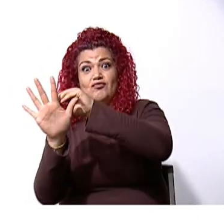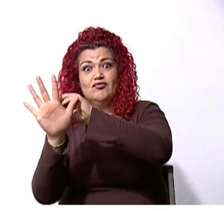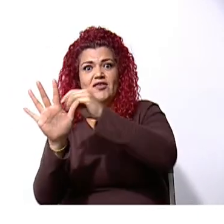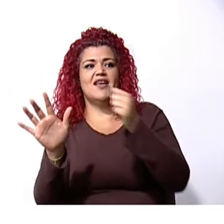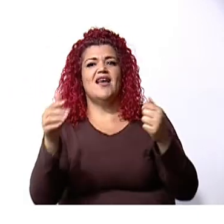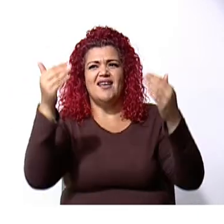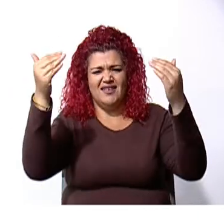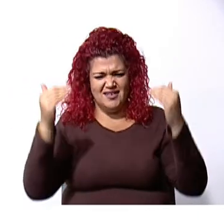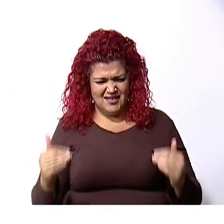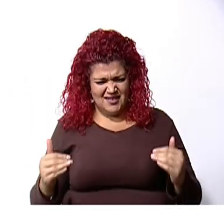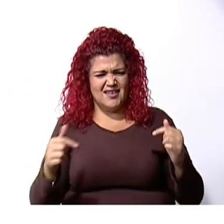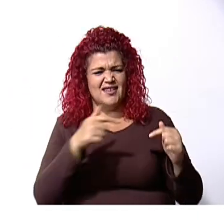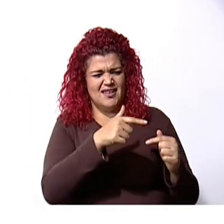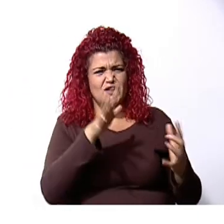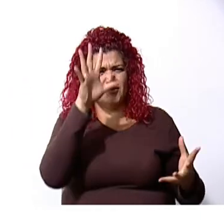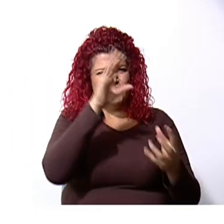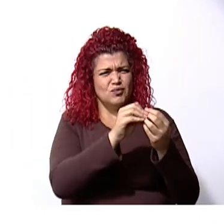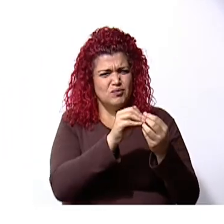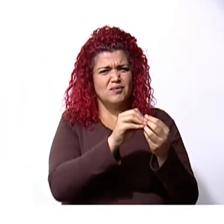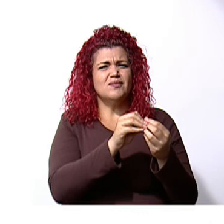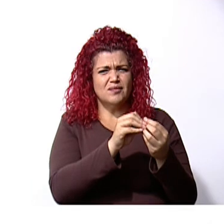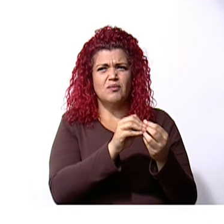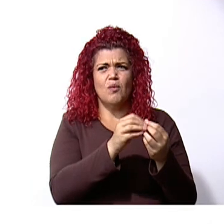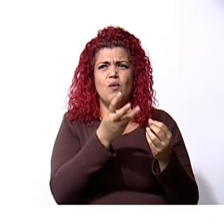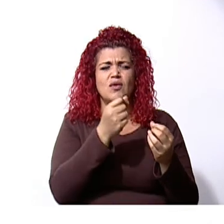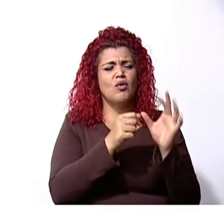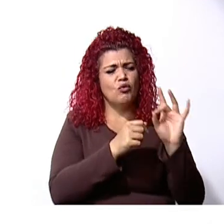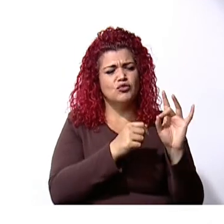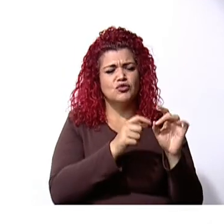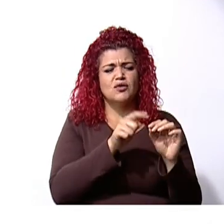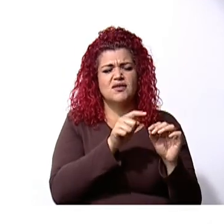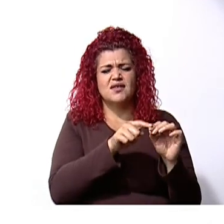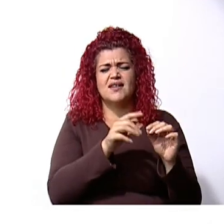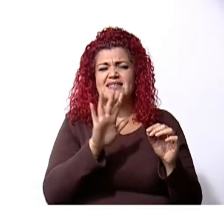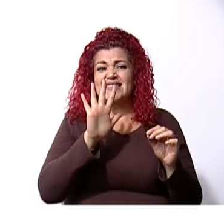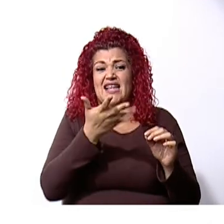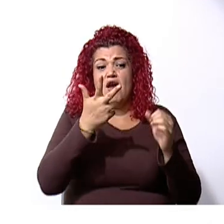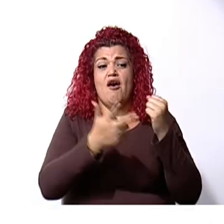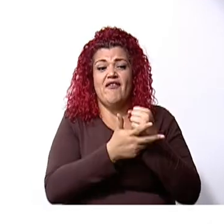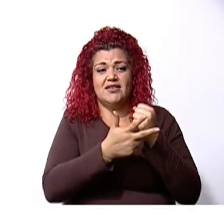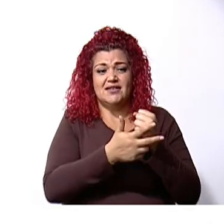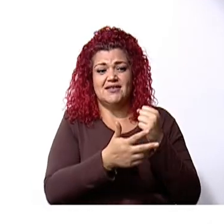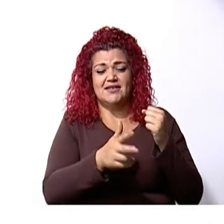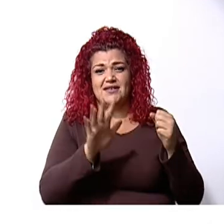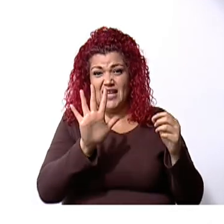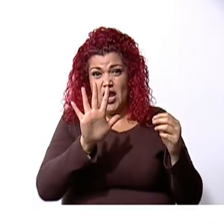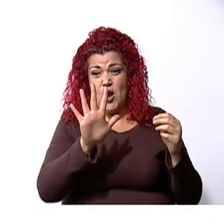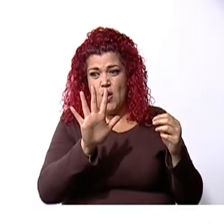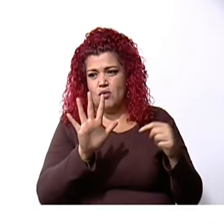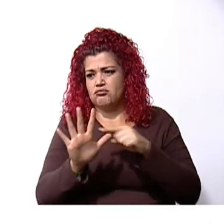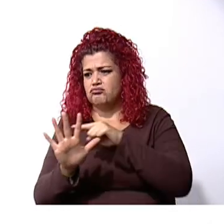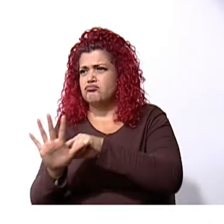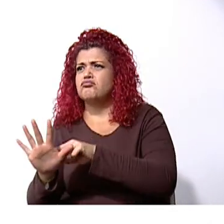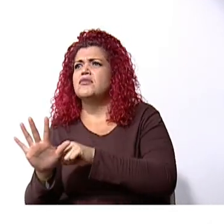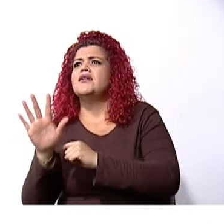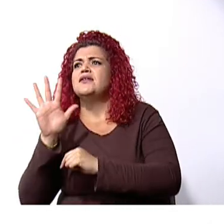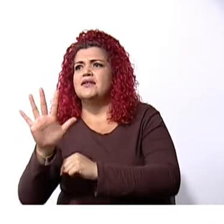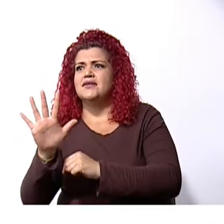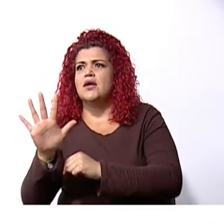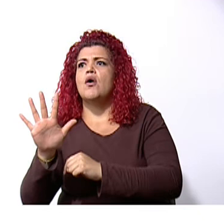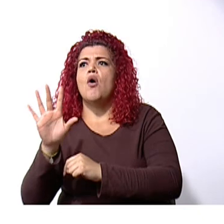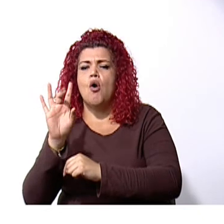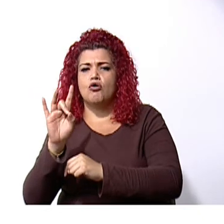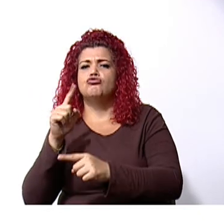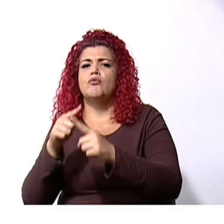usando esa relación, podríamos determinar, en este caso, usando esa